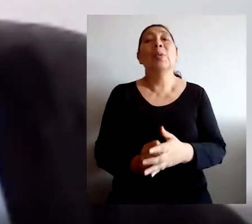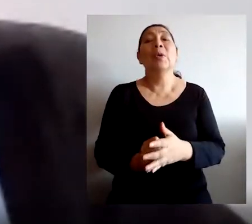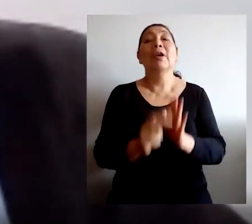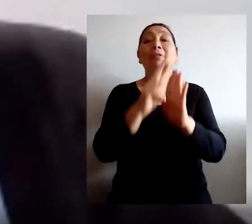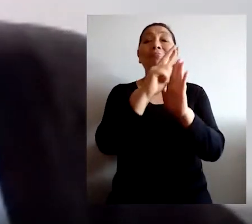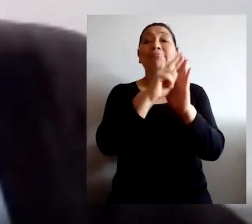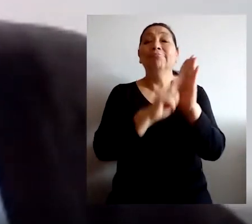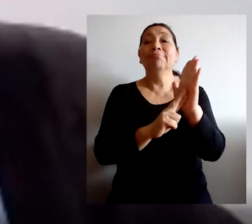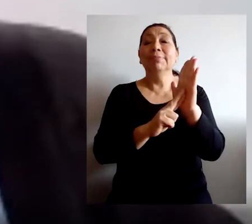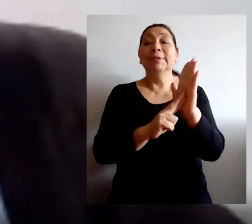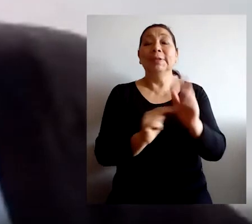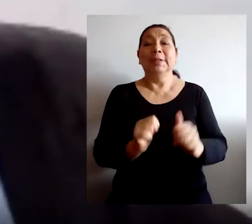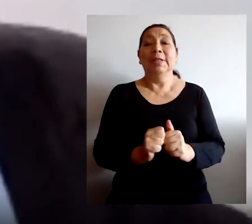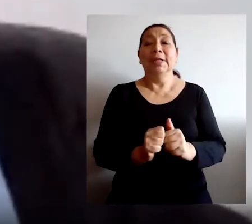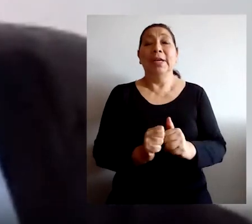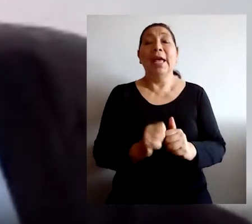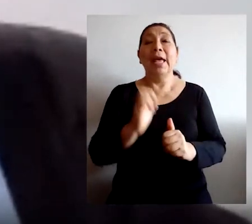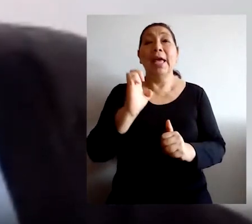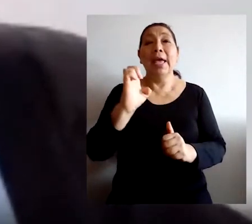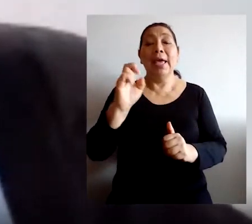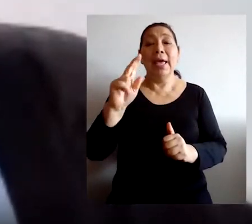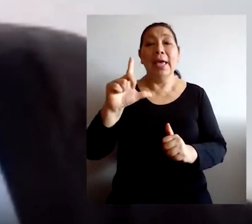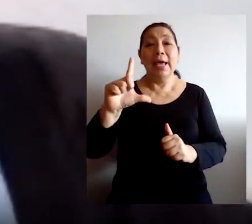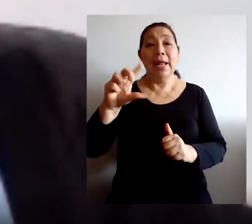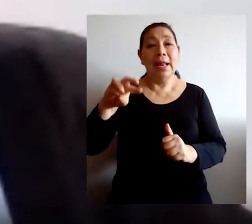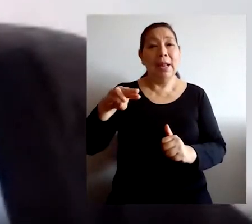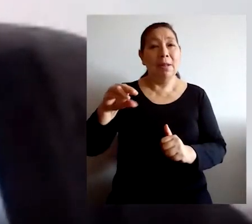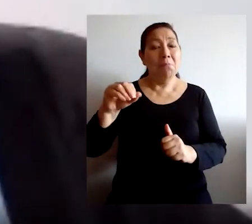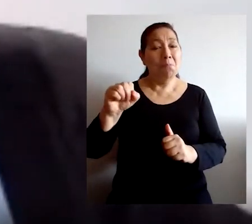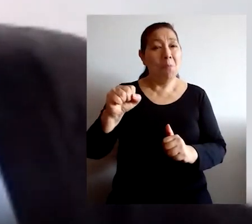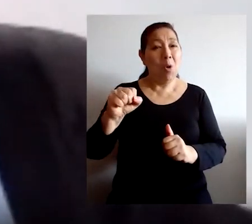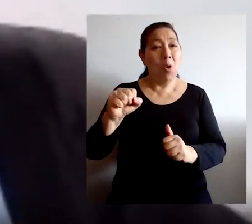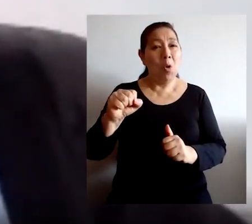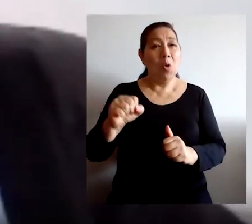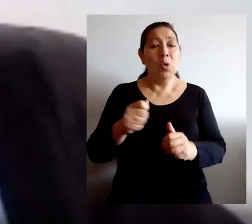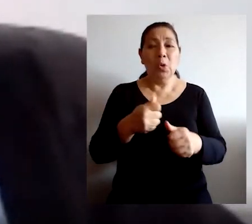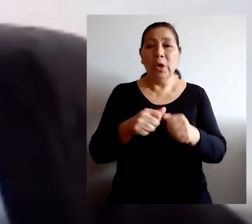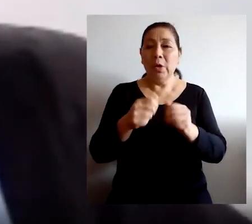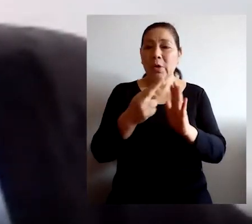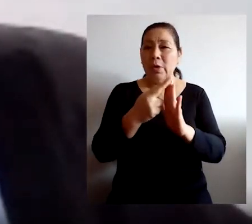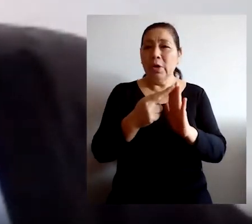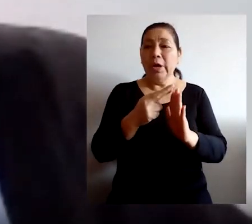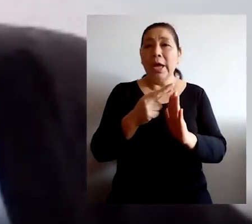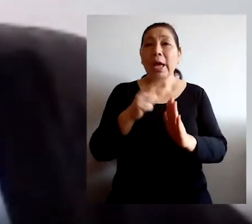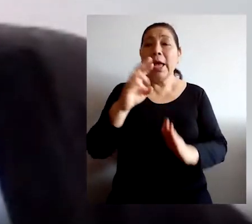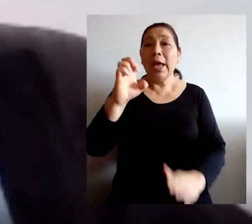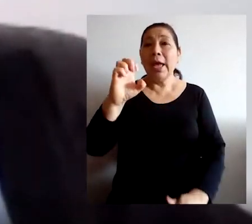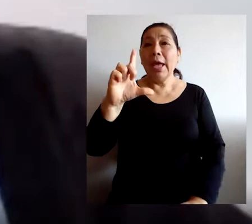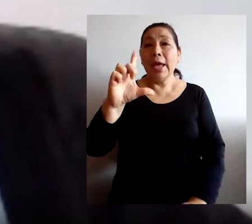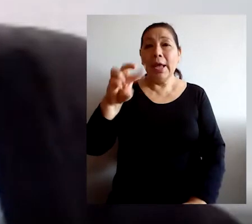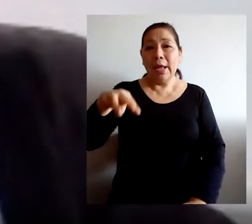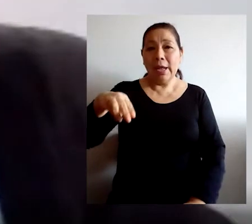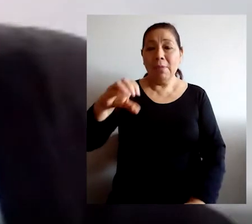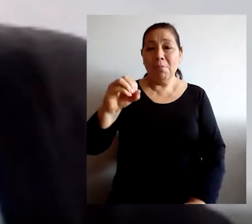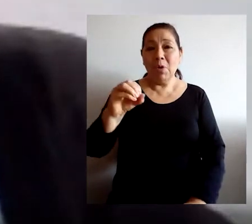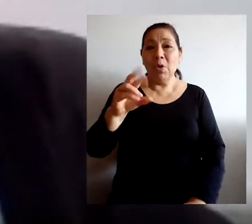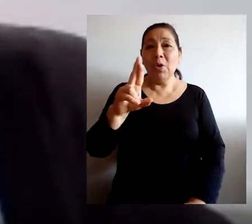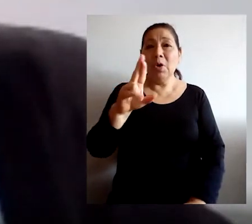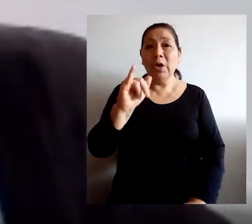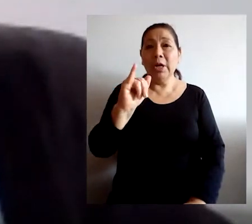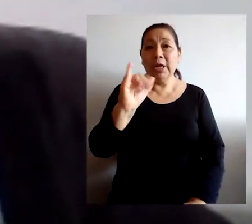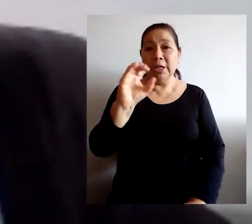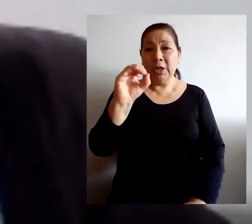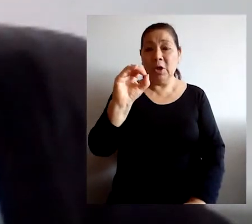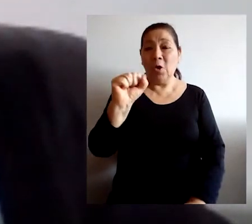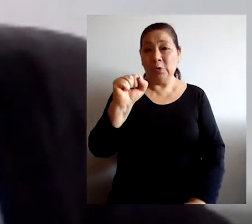la resolución del Elmo, de la resolución Elmo Ríos, donde se señala